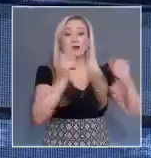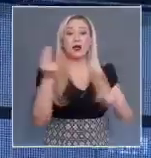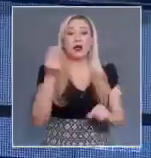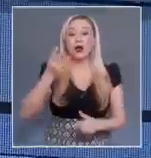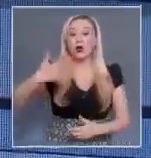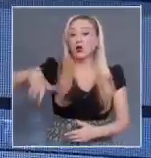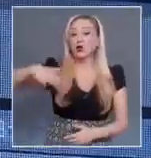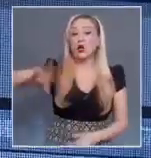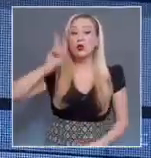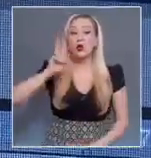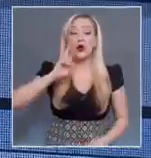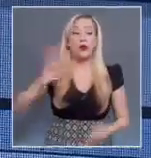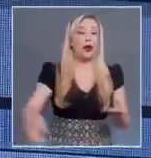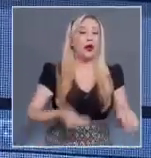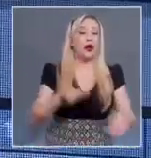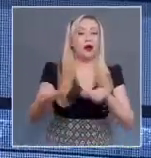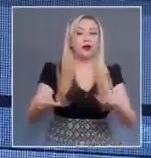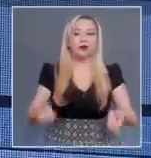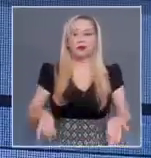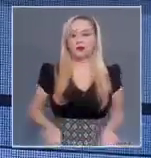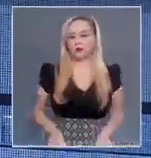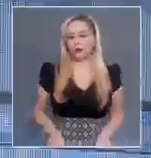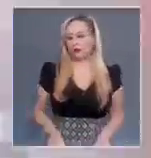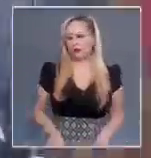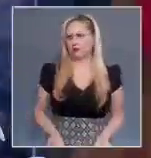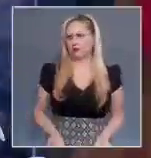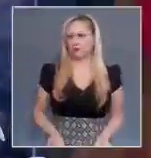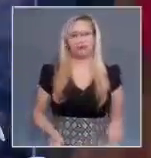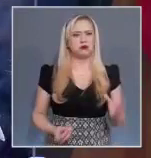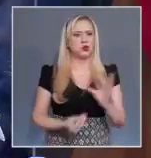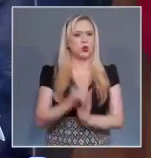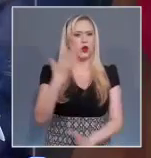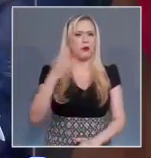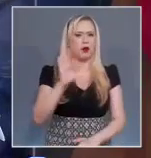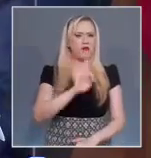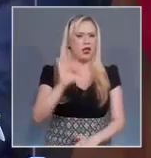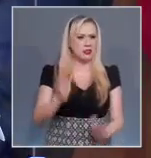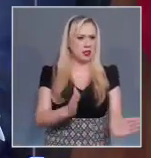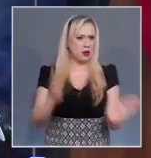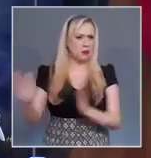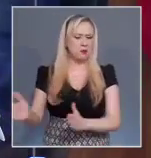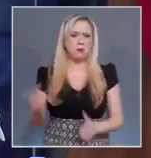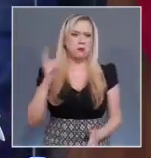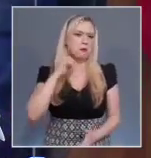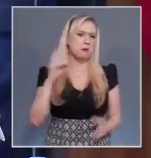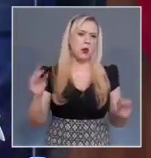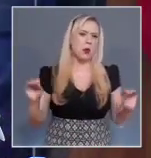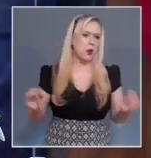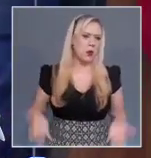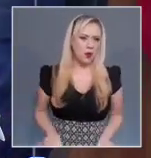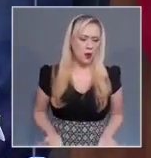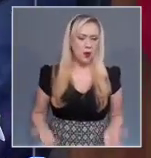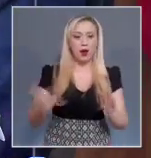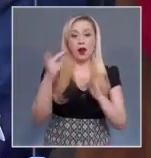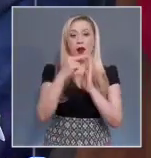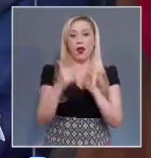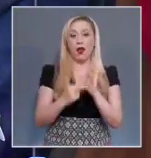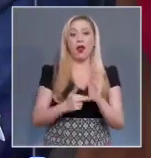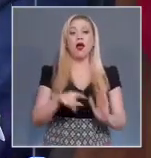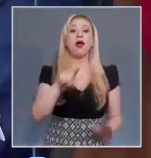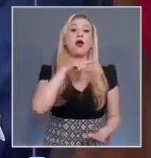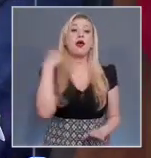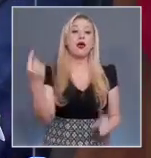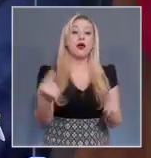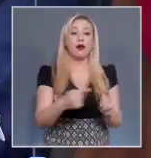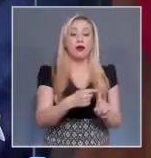pautas no implicó la apertura de un nuevo plazo. Y las reglas para que opere la caducidad es que la